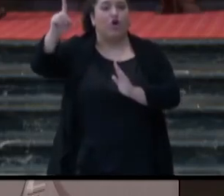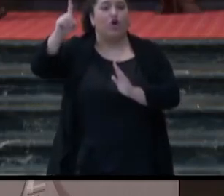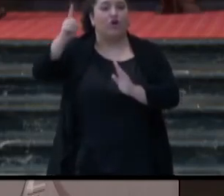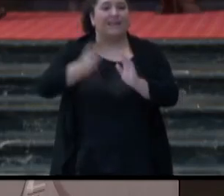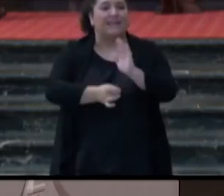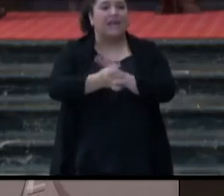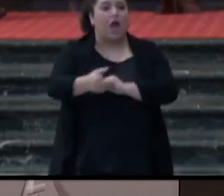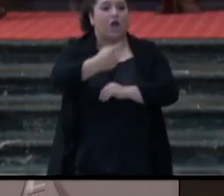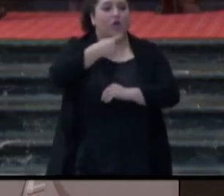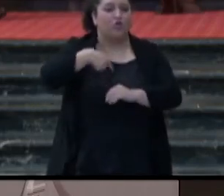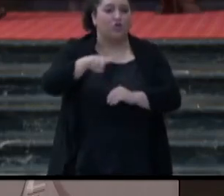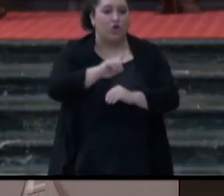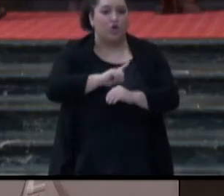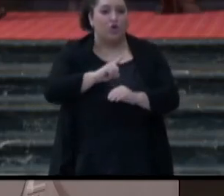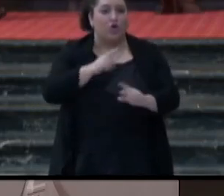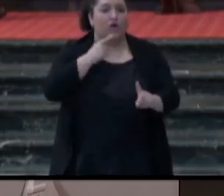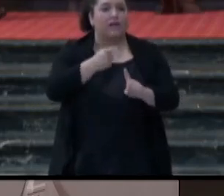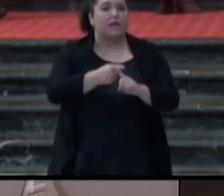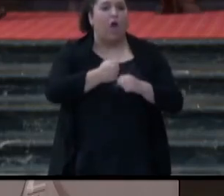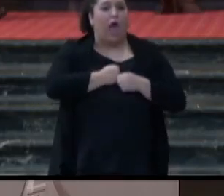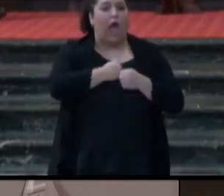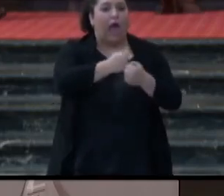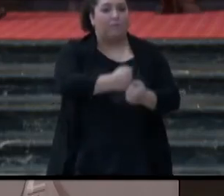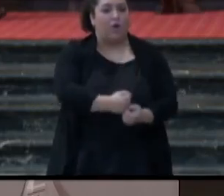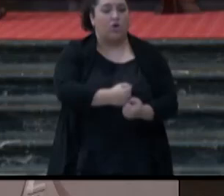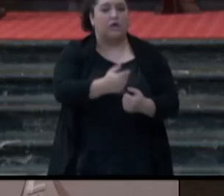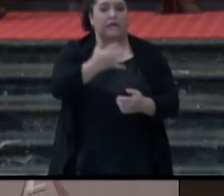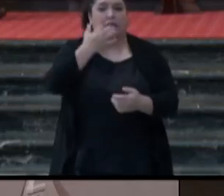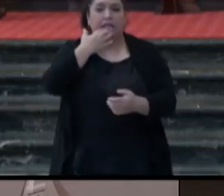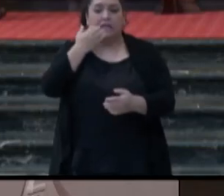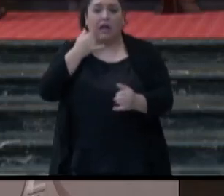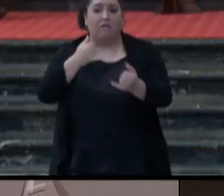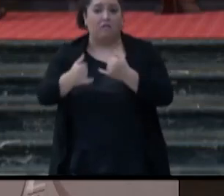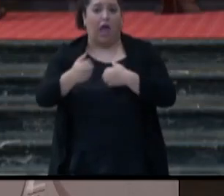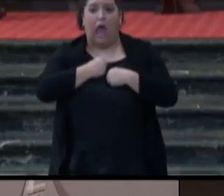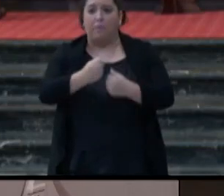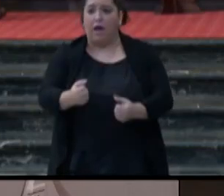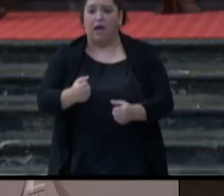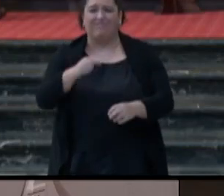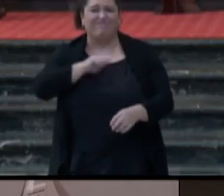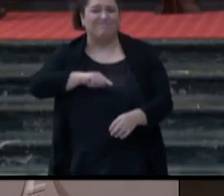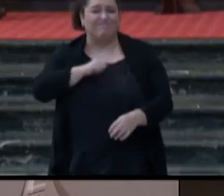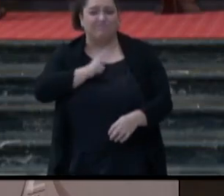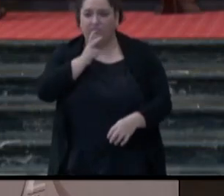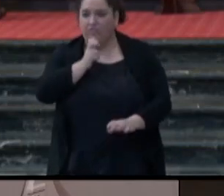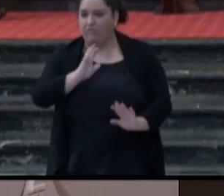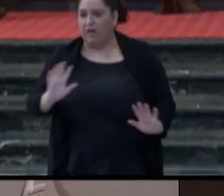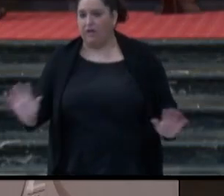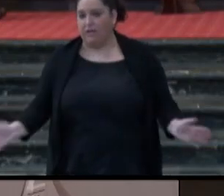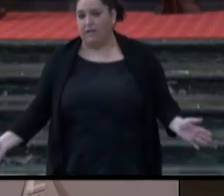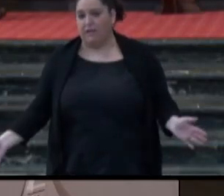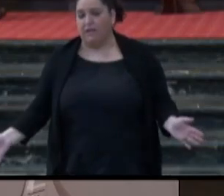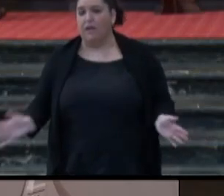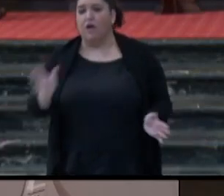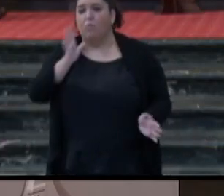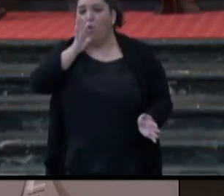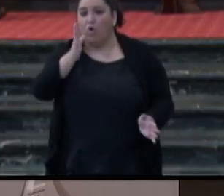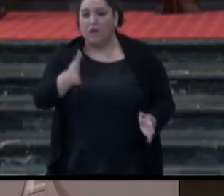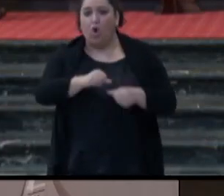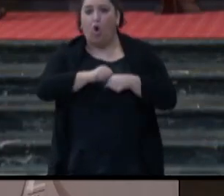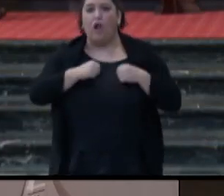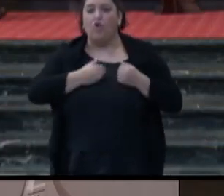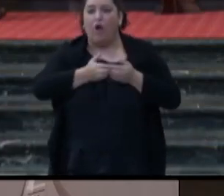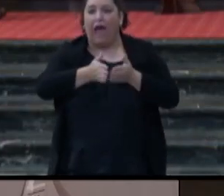amar y cuando no amamos nos sentimos fatal por eso abrimos el corazón